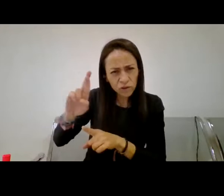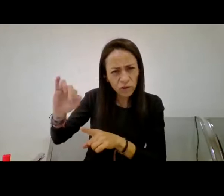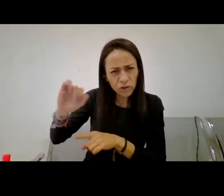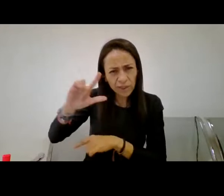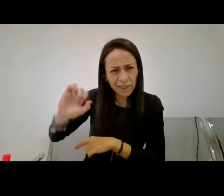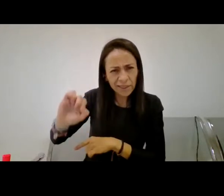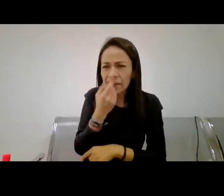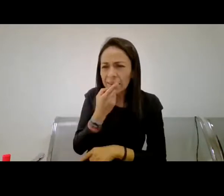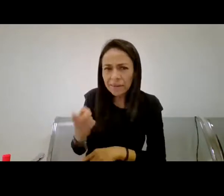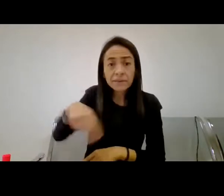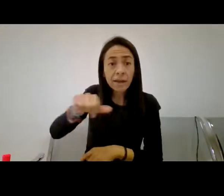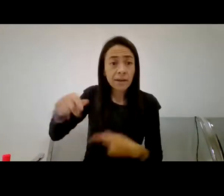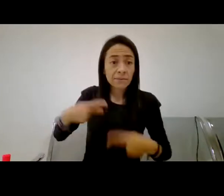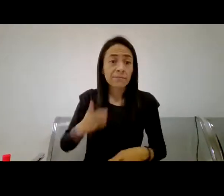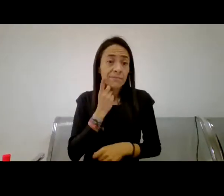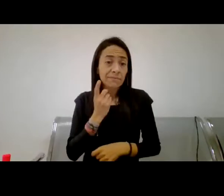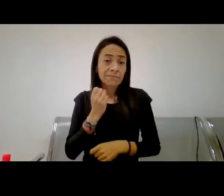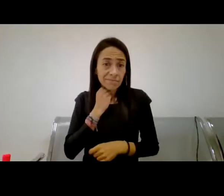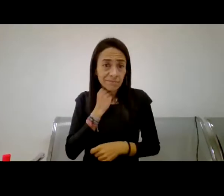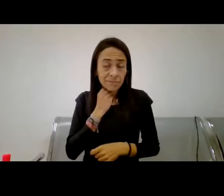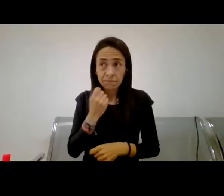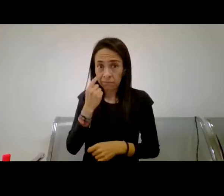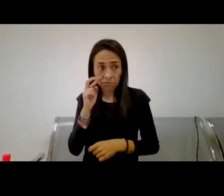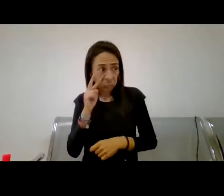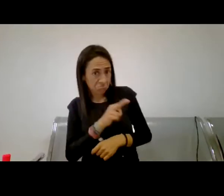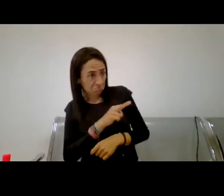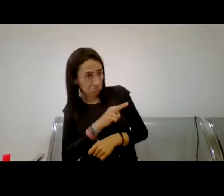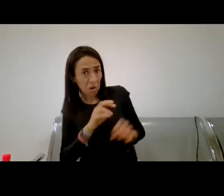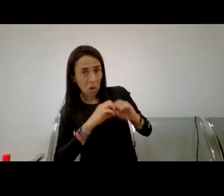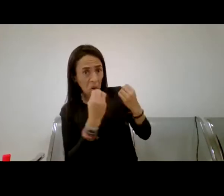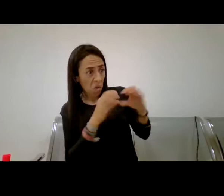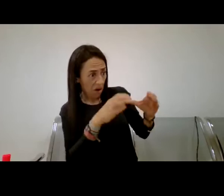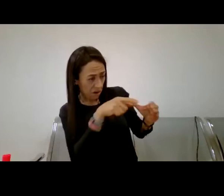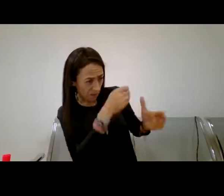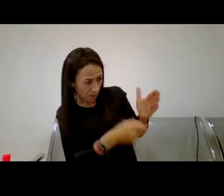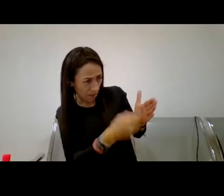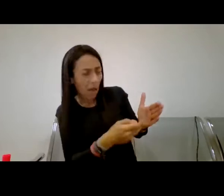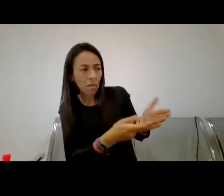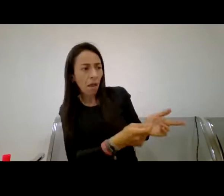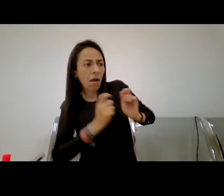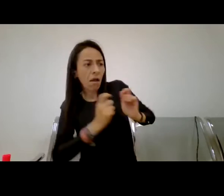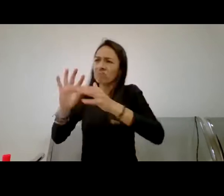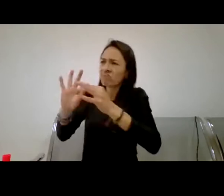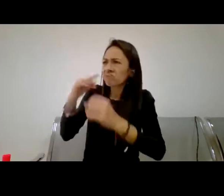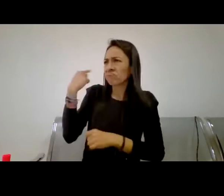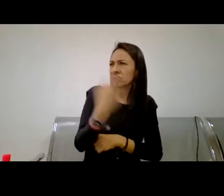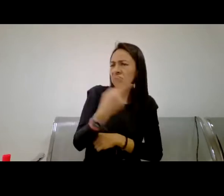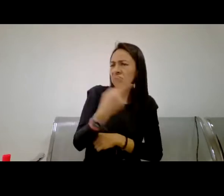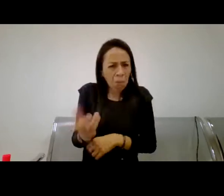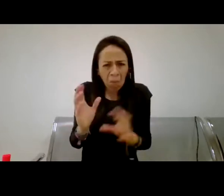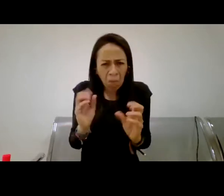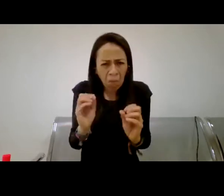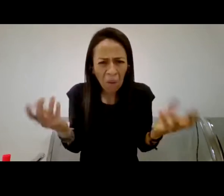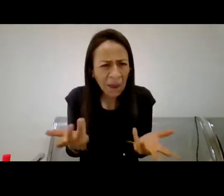no representan los intereses de las organizaciones. Creo que cuando vemos algunas de las decisiones que se han tomado a